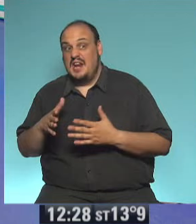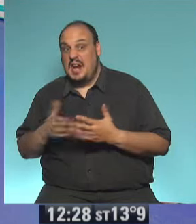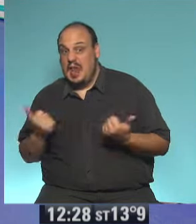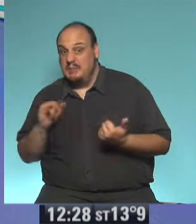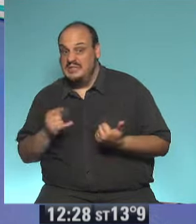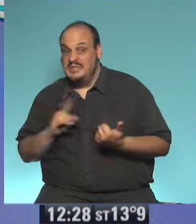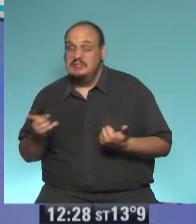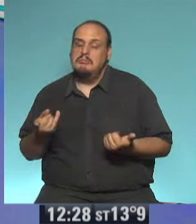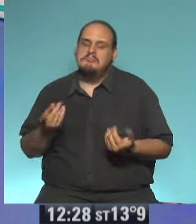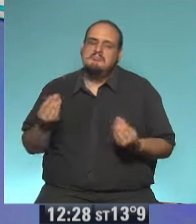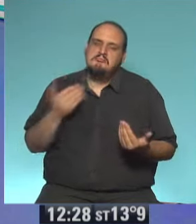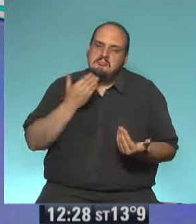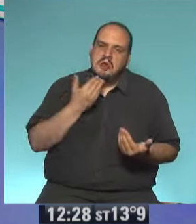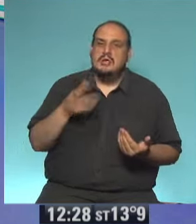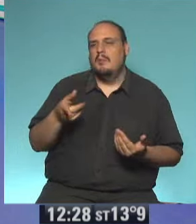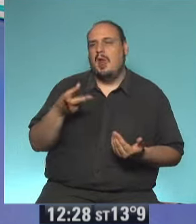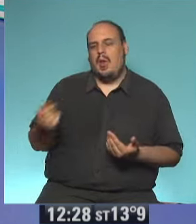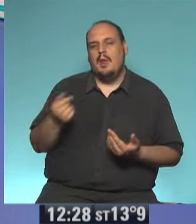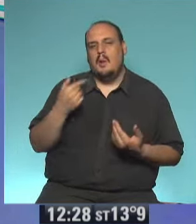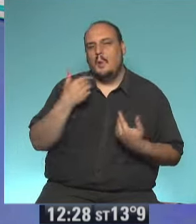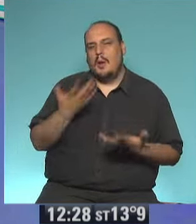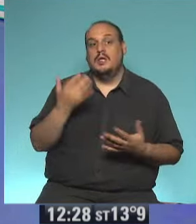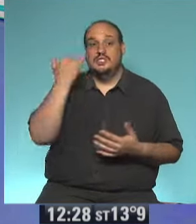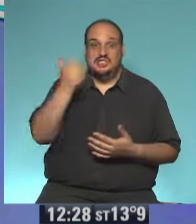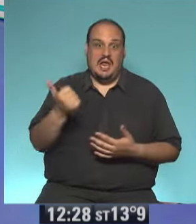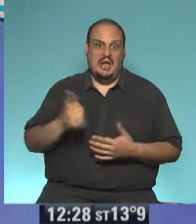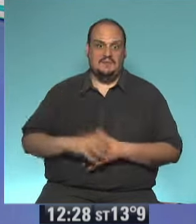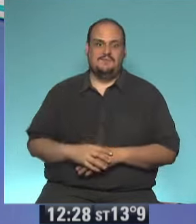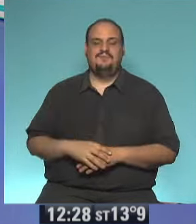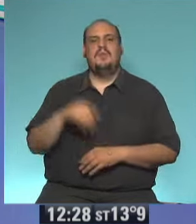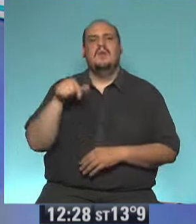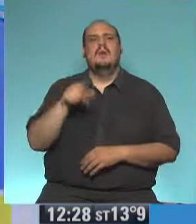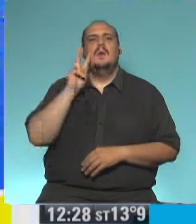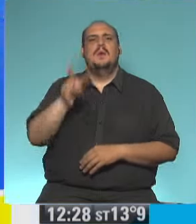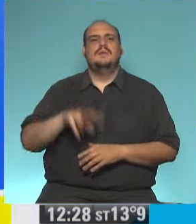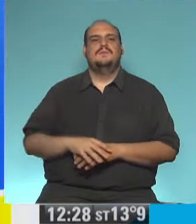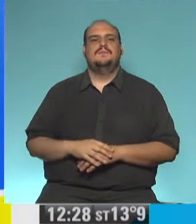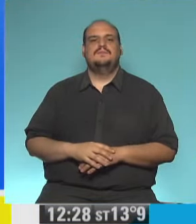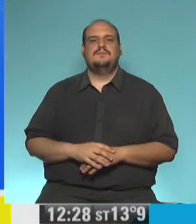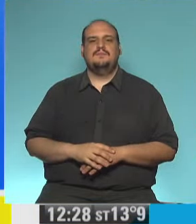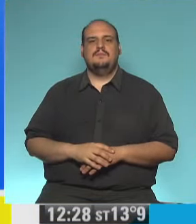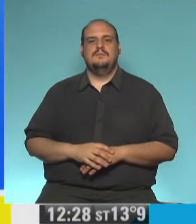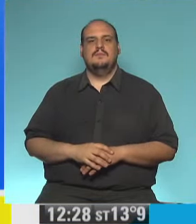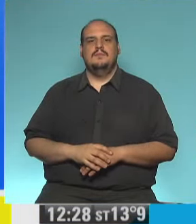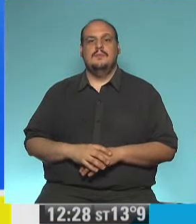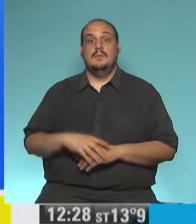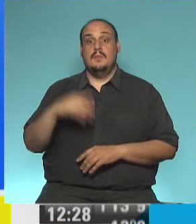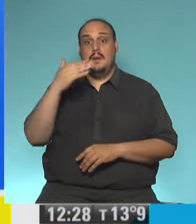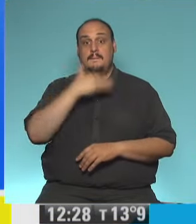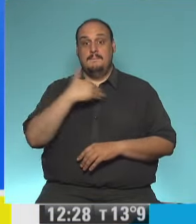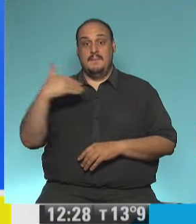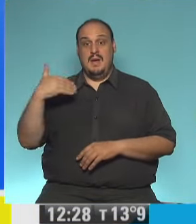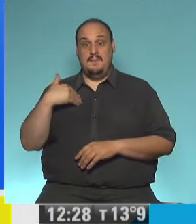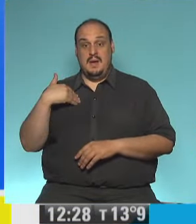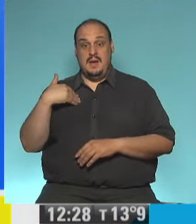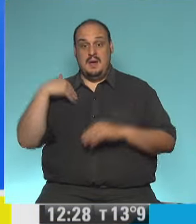que nos conviene comprarla. ¿Qué más tenemos? Y que es ya, eso me quedó ahí claro. Y a ver esta... Cuando una mamá se preocupa más...